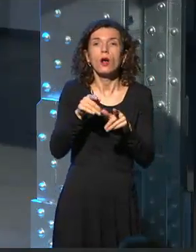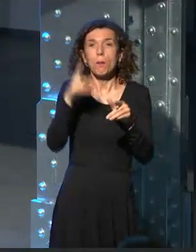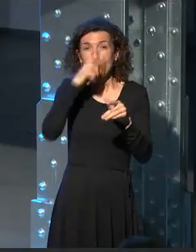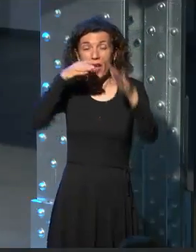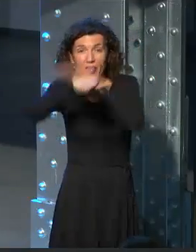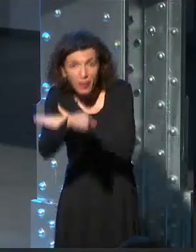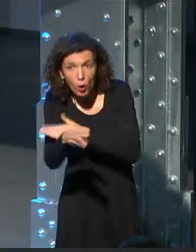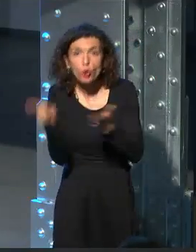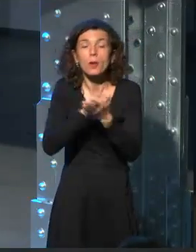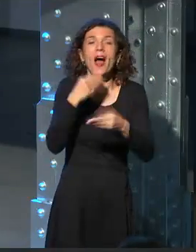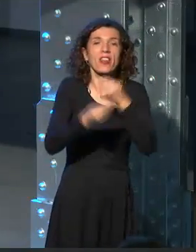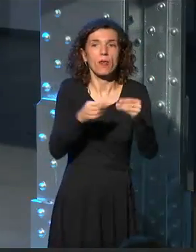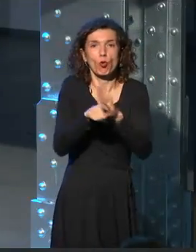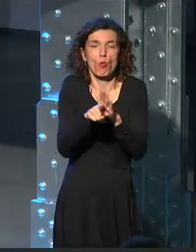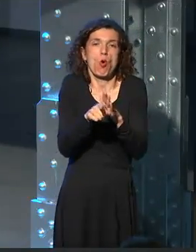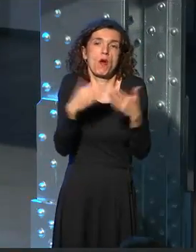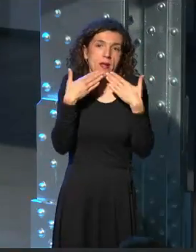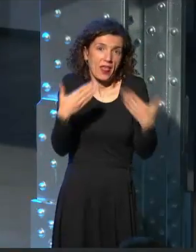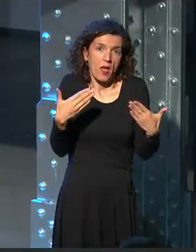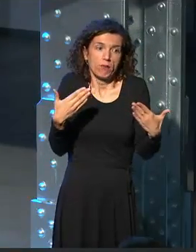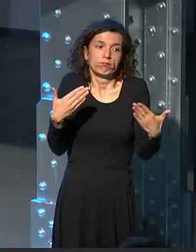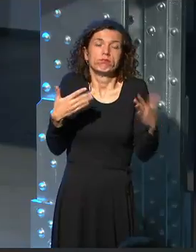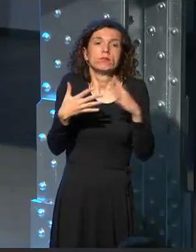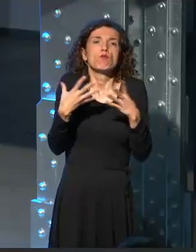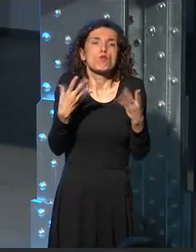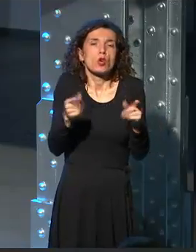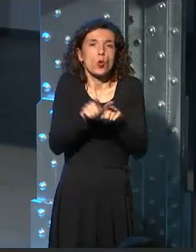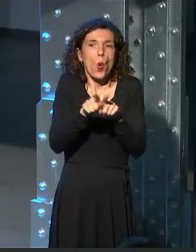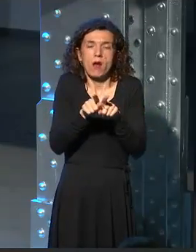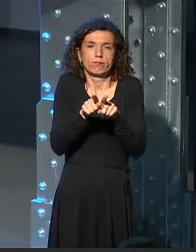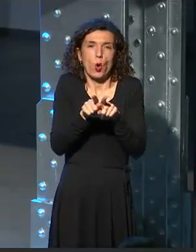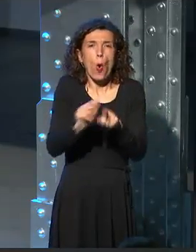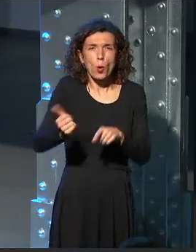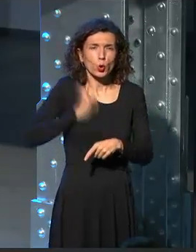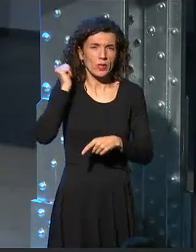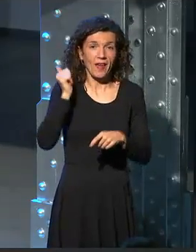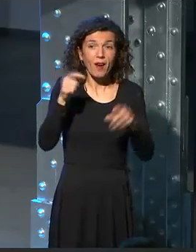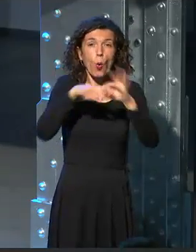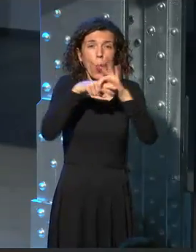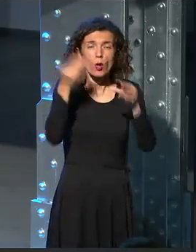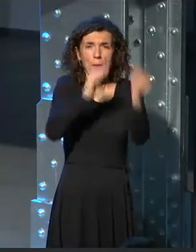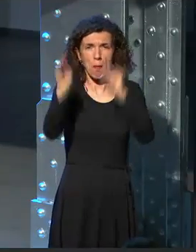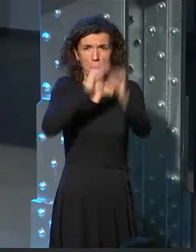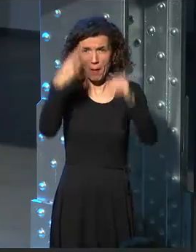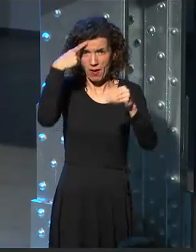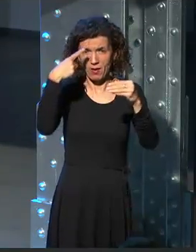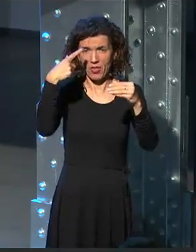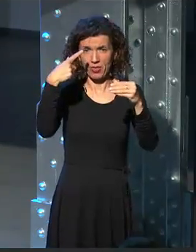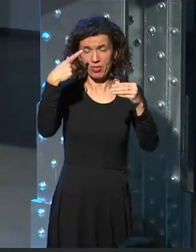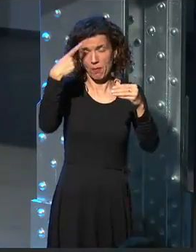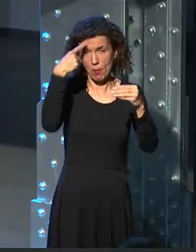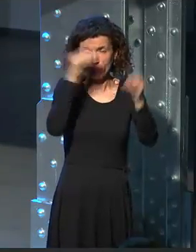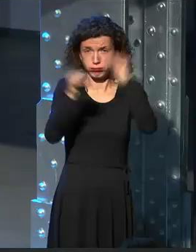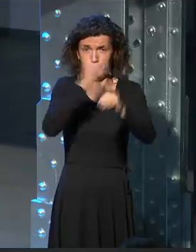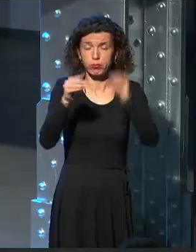a ella, accedemos de nuevo a través del cuello de botella. Y entonces ahí hay una oportunidad enorme para rellenar los huecos de una manera determinada. Y el